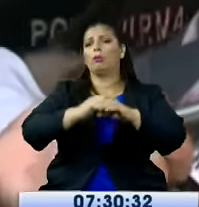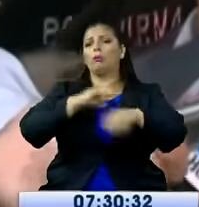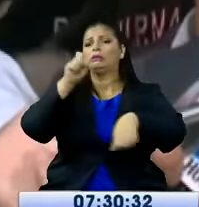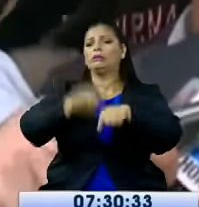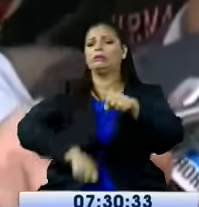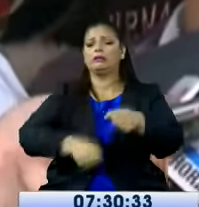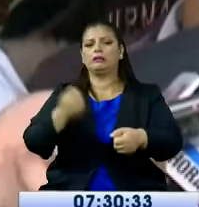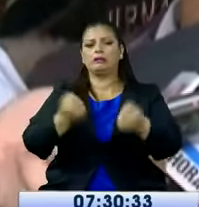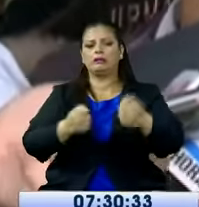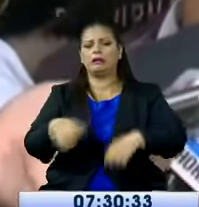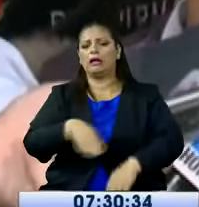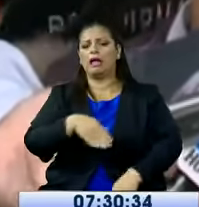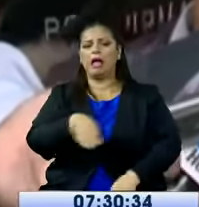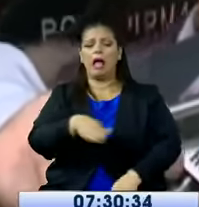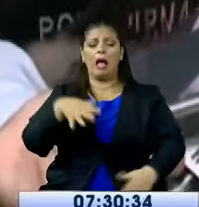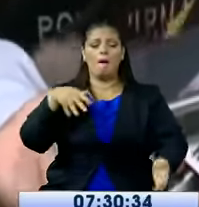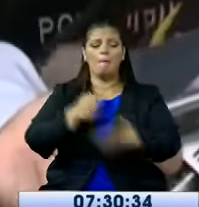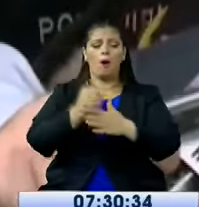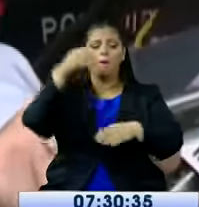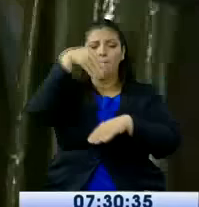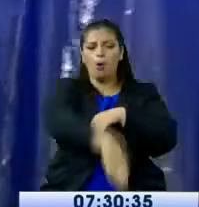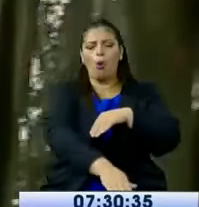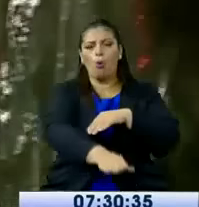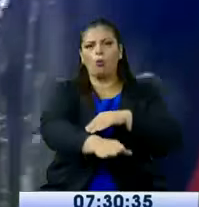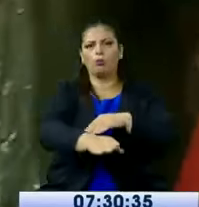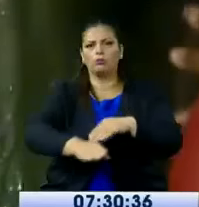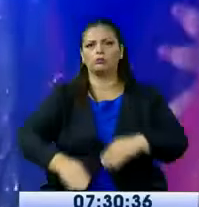es la unidad técnico-científica de la policía que se llama SIAT.